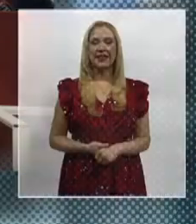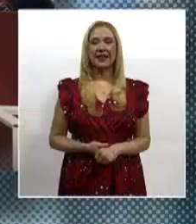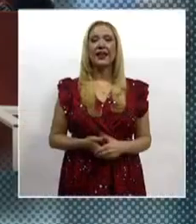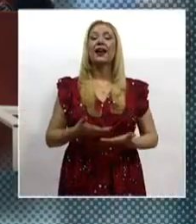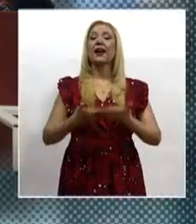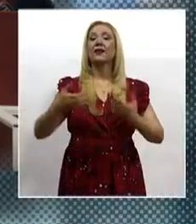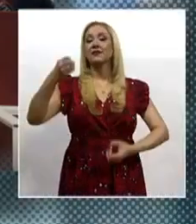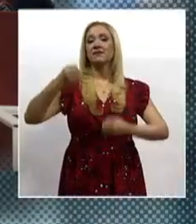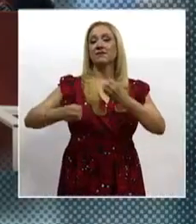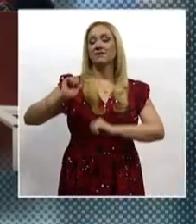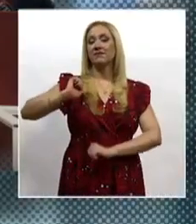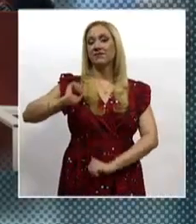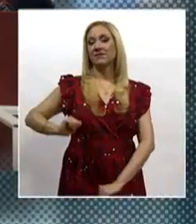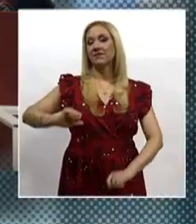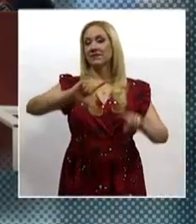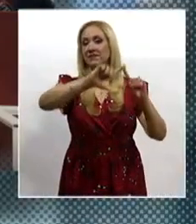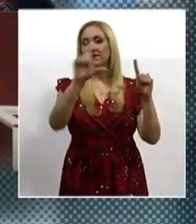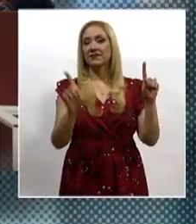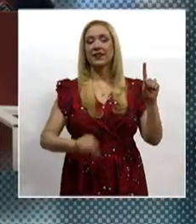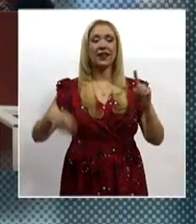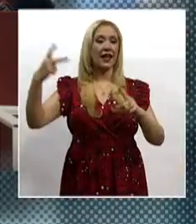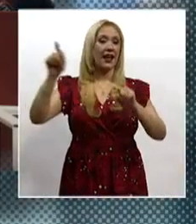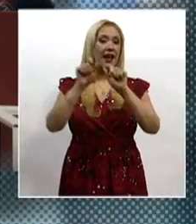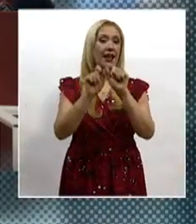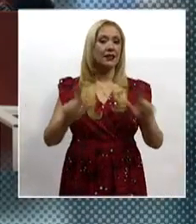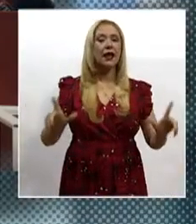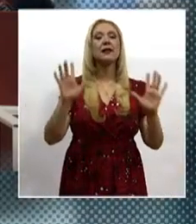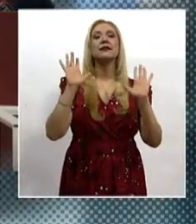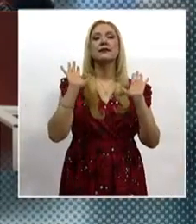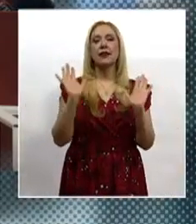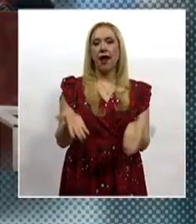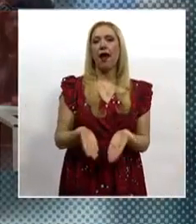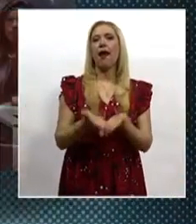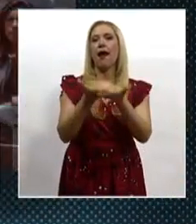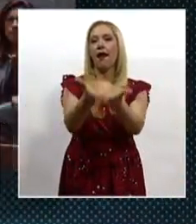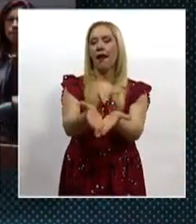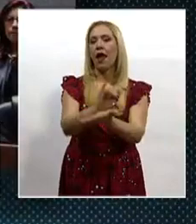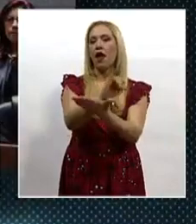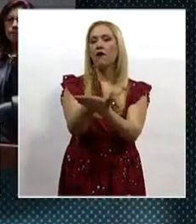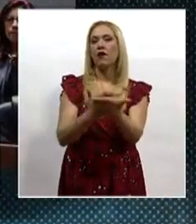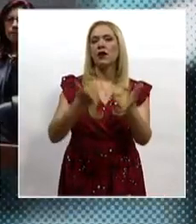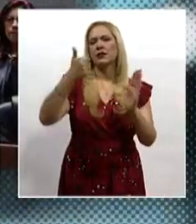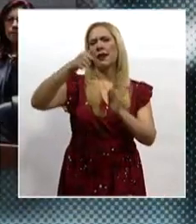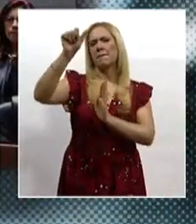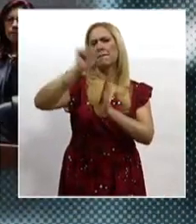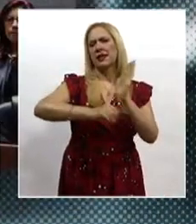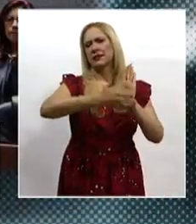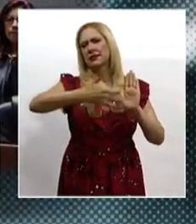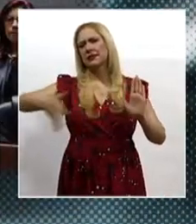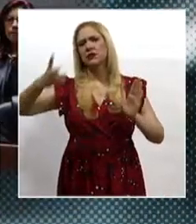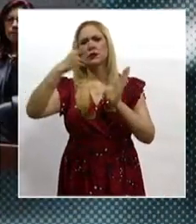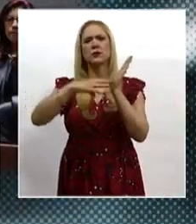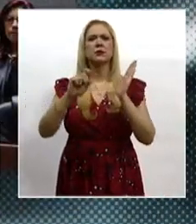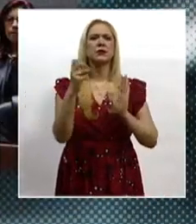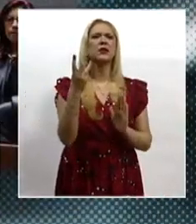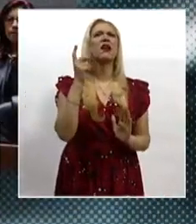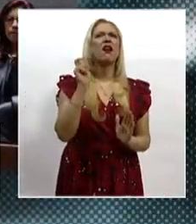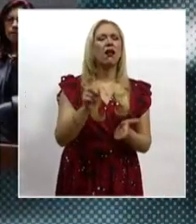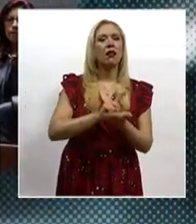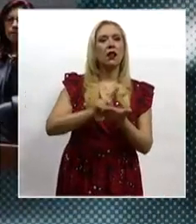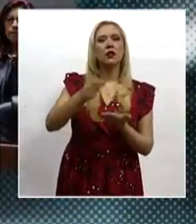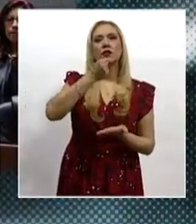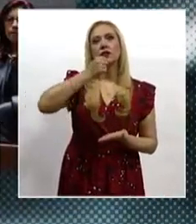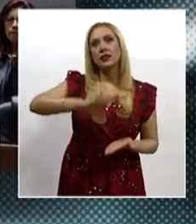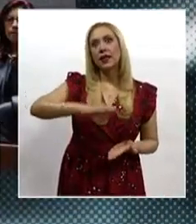El Poder Judicial de Tlaxcala presentó su primer informe semestral de 2023, en el que destacó las acciones a favor de los derechos de